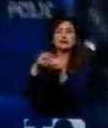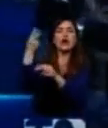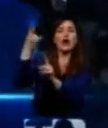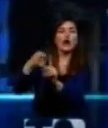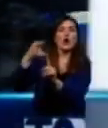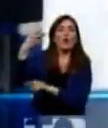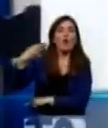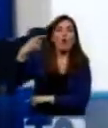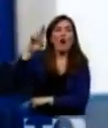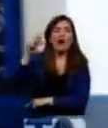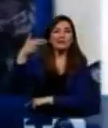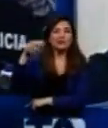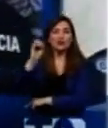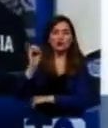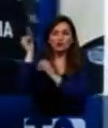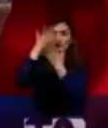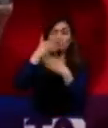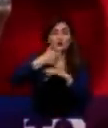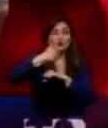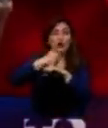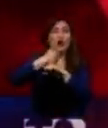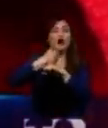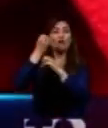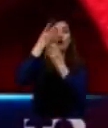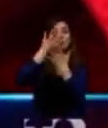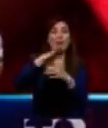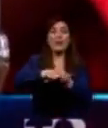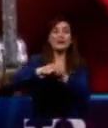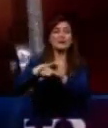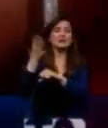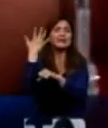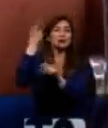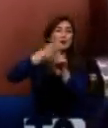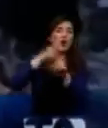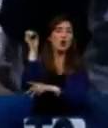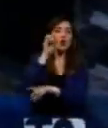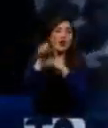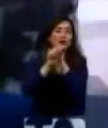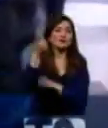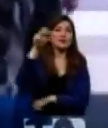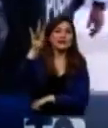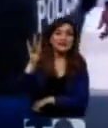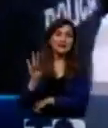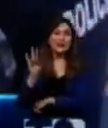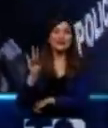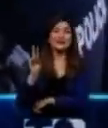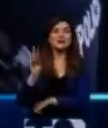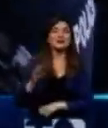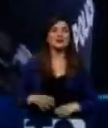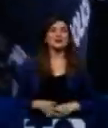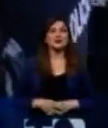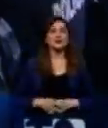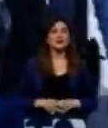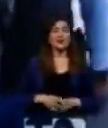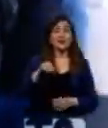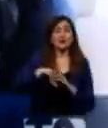acuerdo a la información que han dado las autoridades de gobierno, incluso se trata de detenidos desde octubre de 2017. Entre los